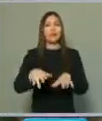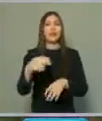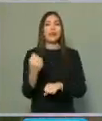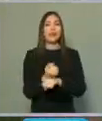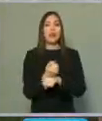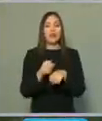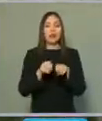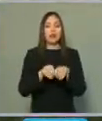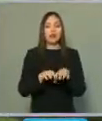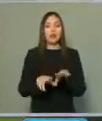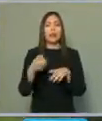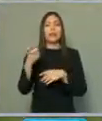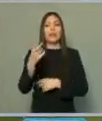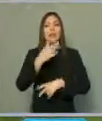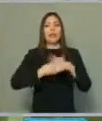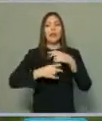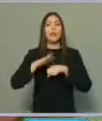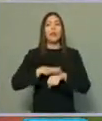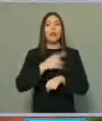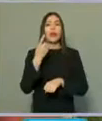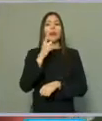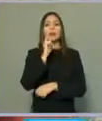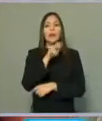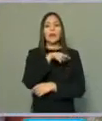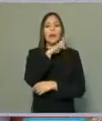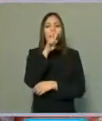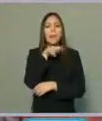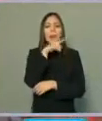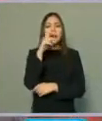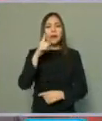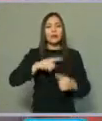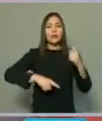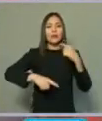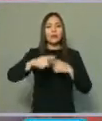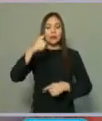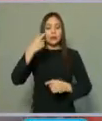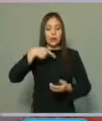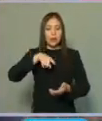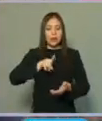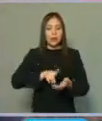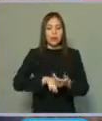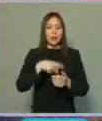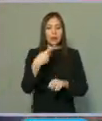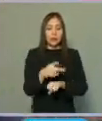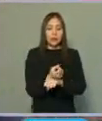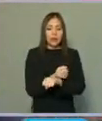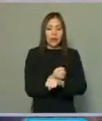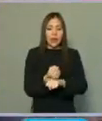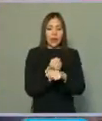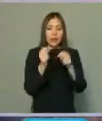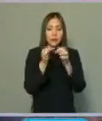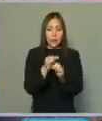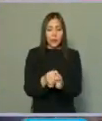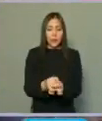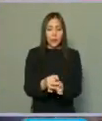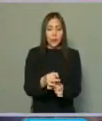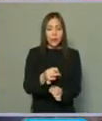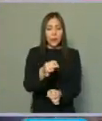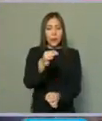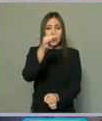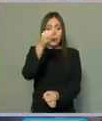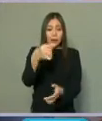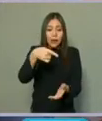cardiovascular, de las afecciones que se generan en el tejido interno de las arterias. La causa